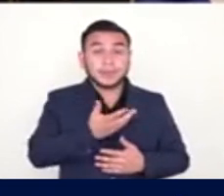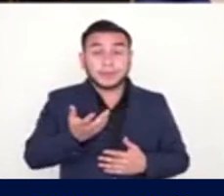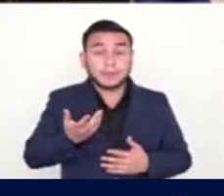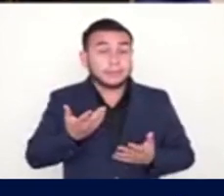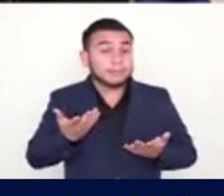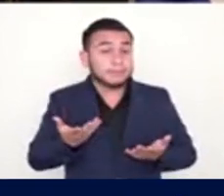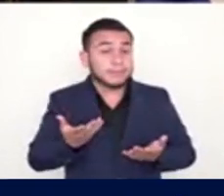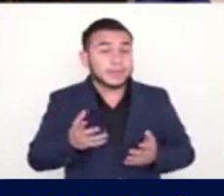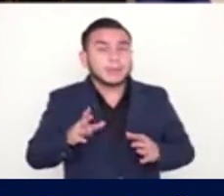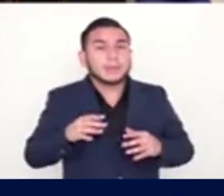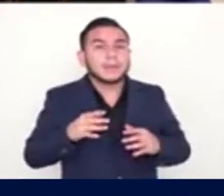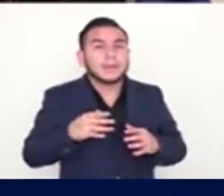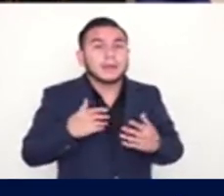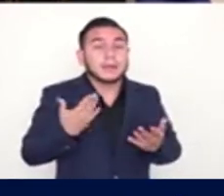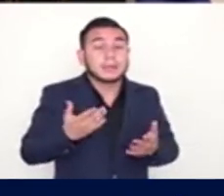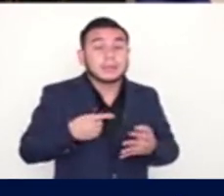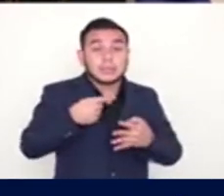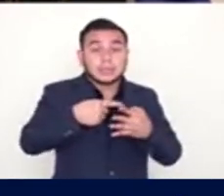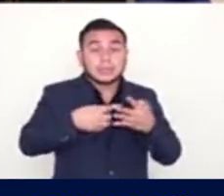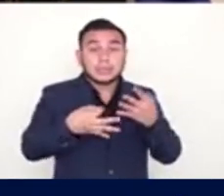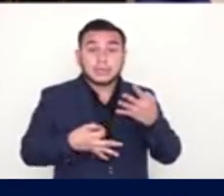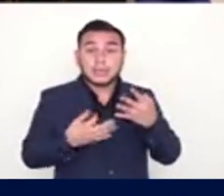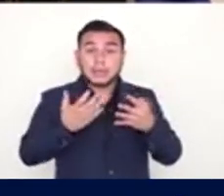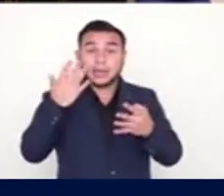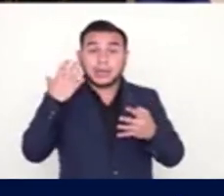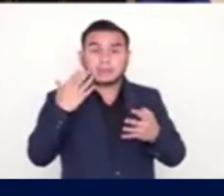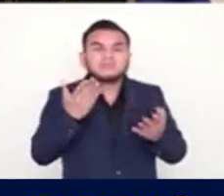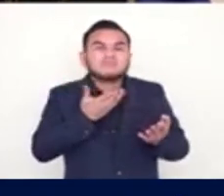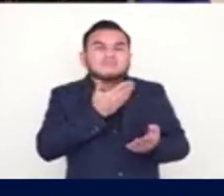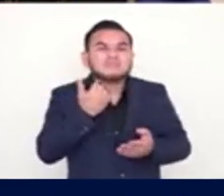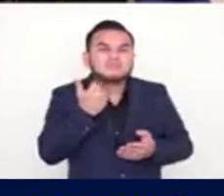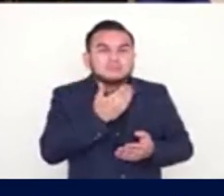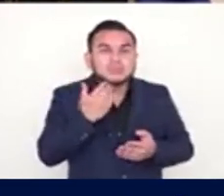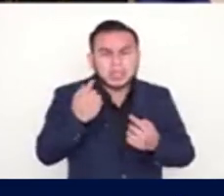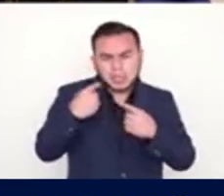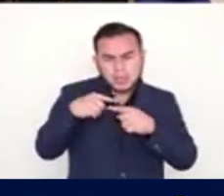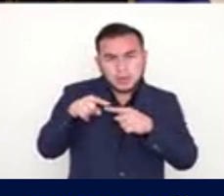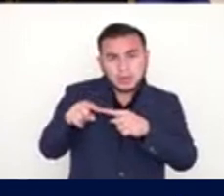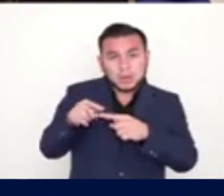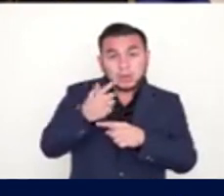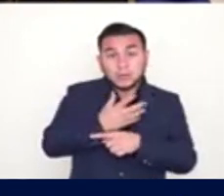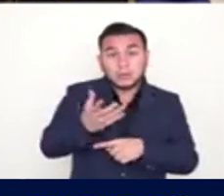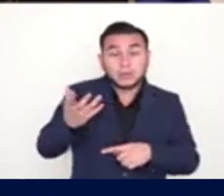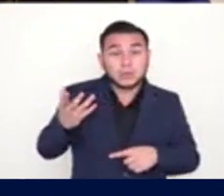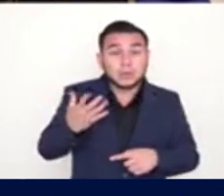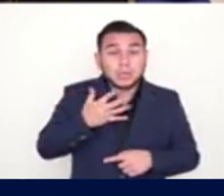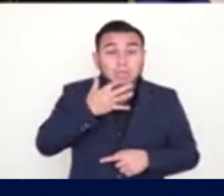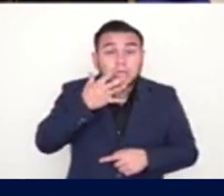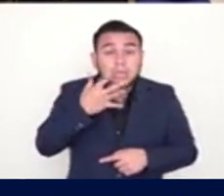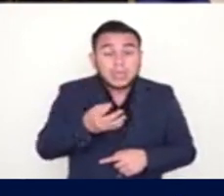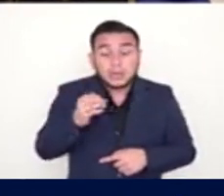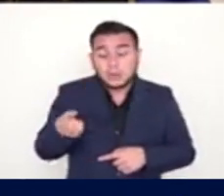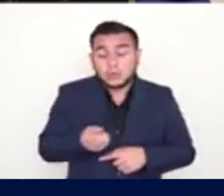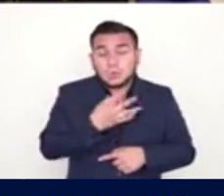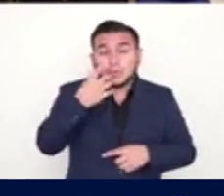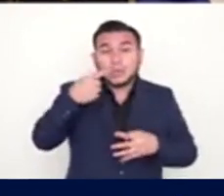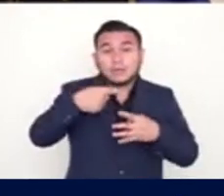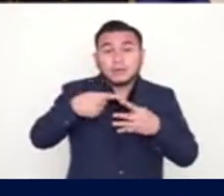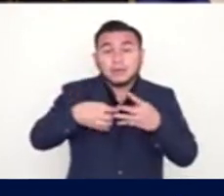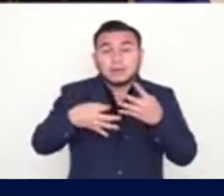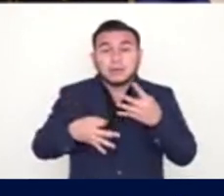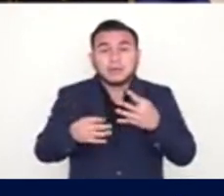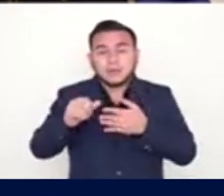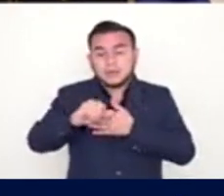victimarios. Porque la ley de amnistía, que fue declarada inconstitucional, pero se mantuvo su vigencia hasta que se hiciera la nueva ley,